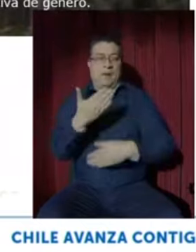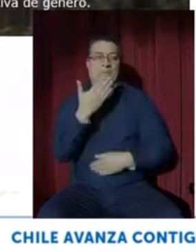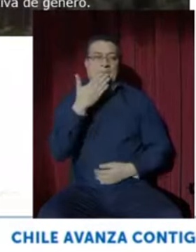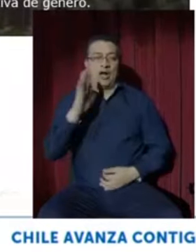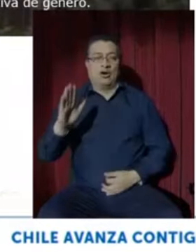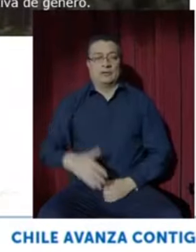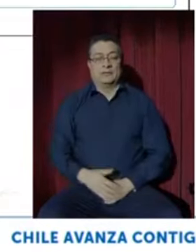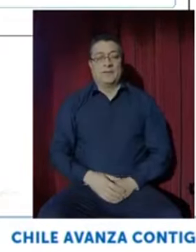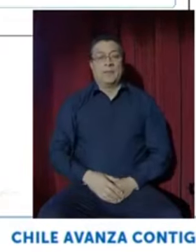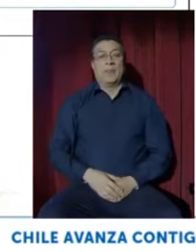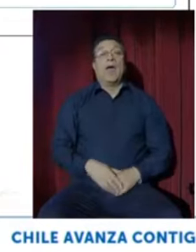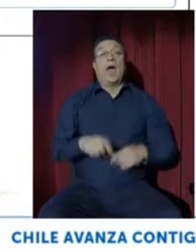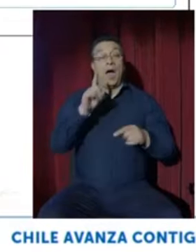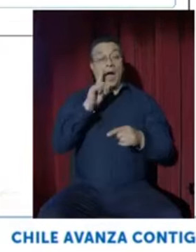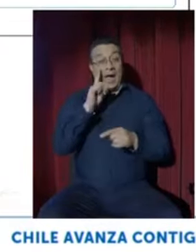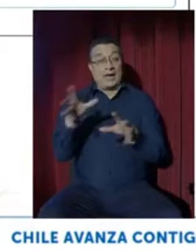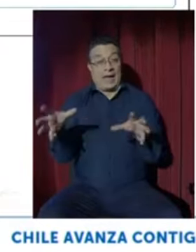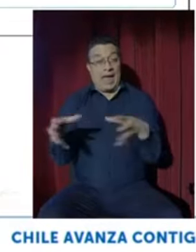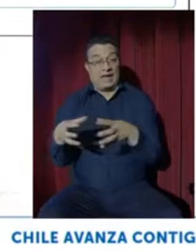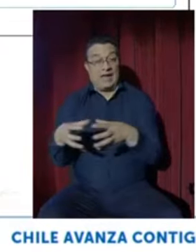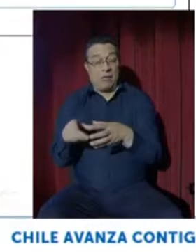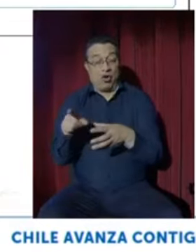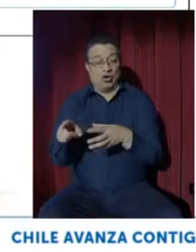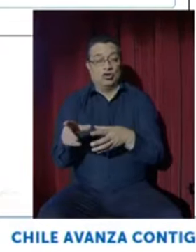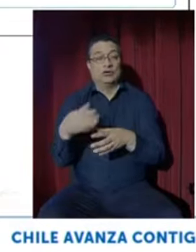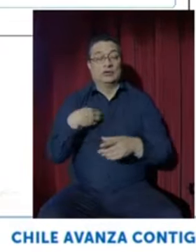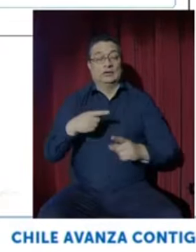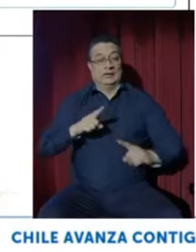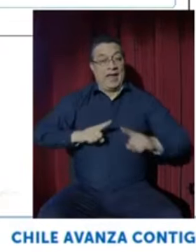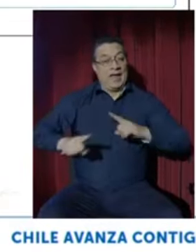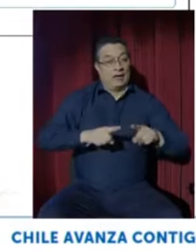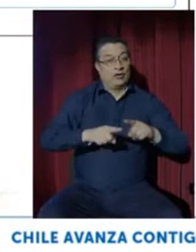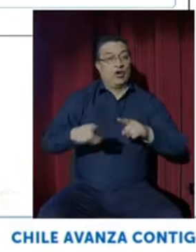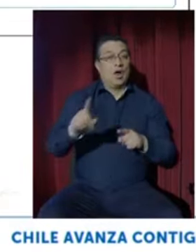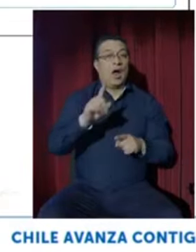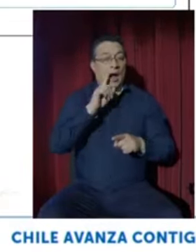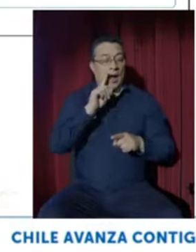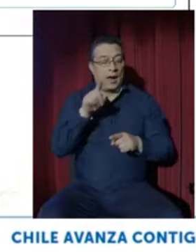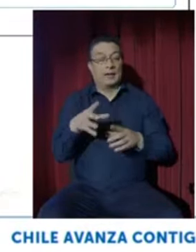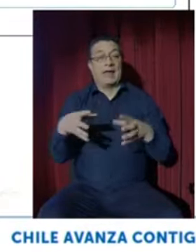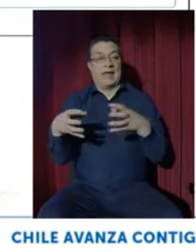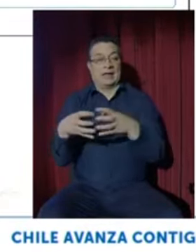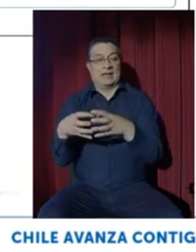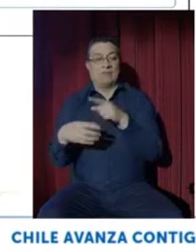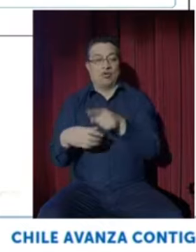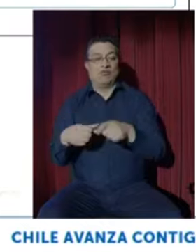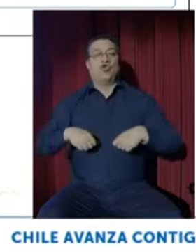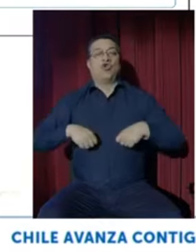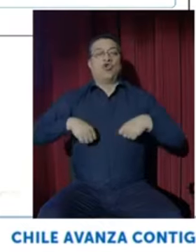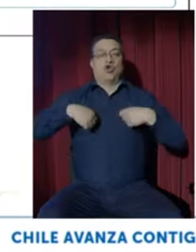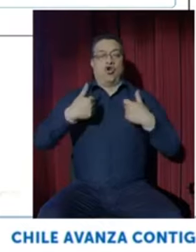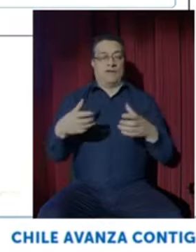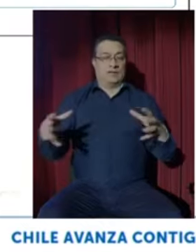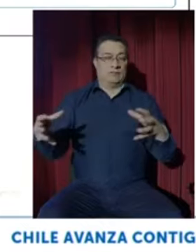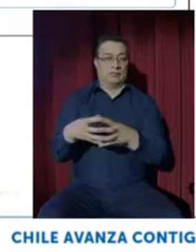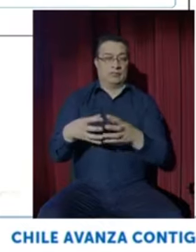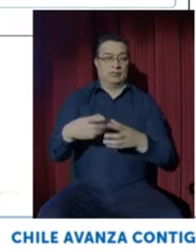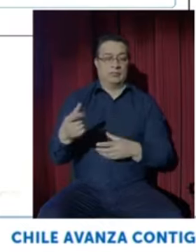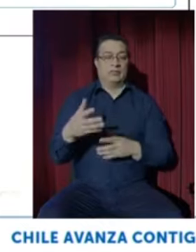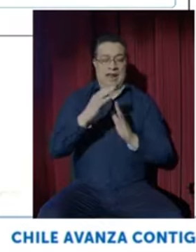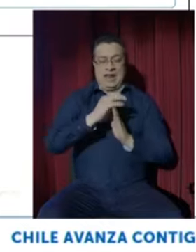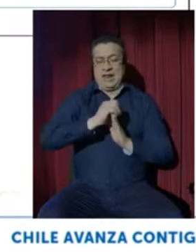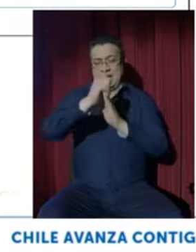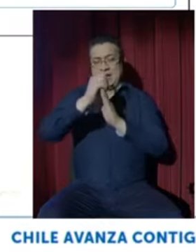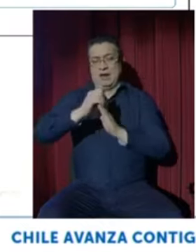territorios hay un equipo detrás de gestión que es un equipo joven tremendos